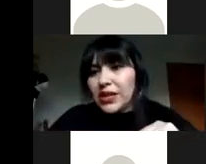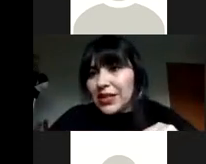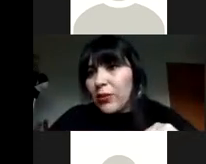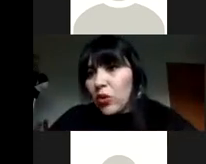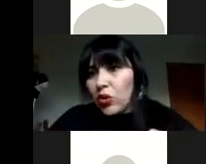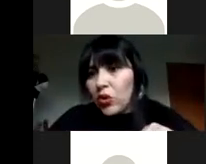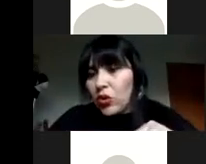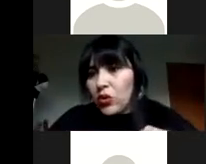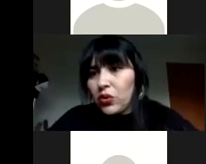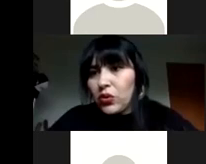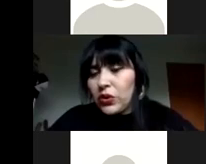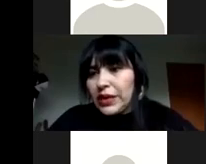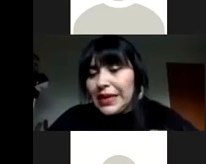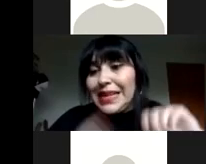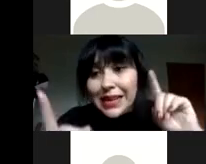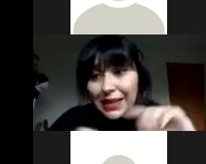drogas, digamos,